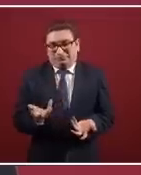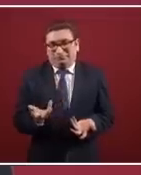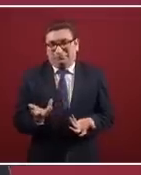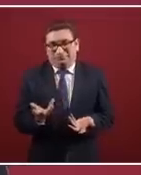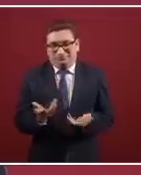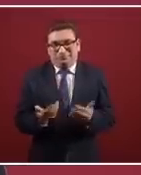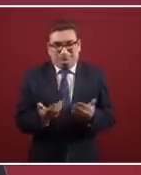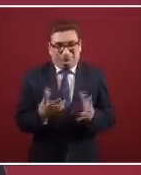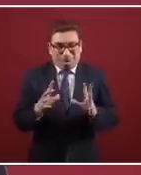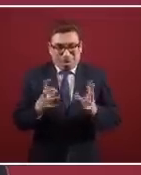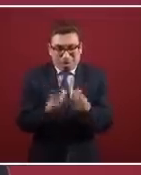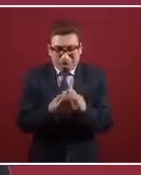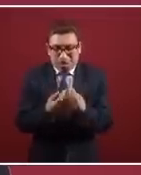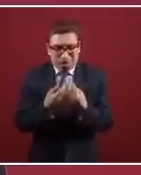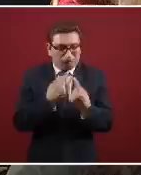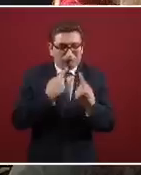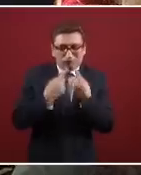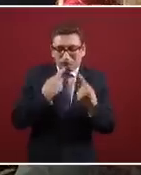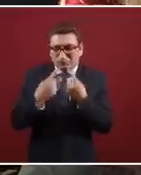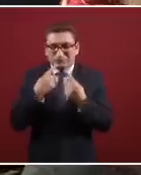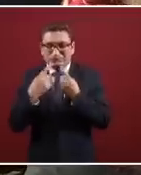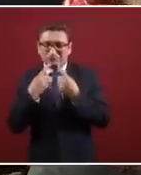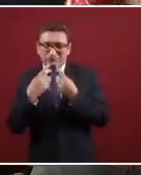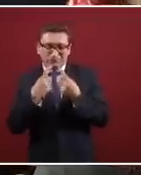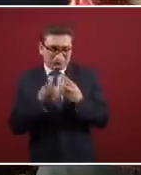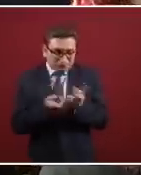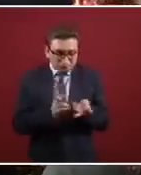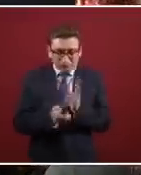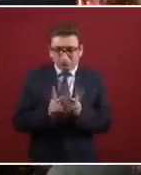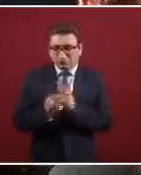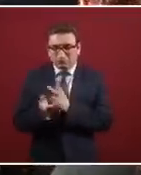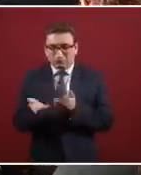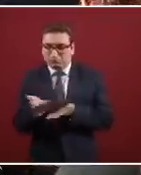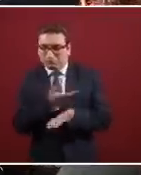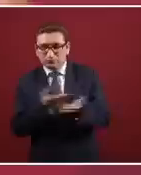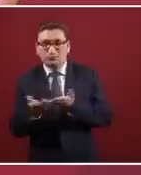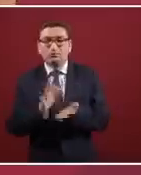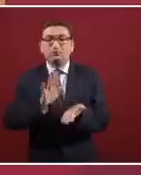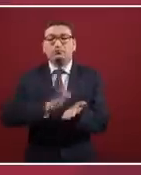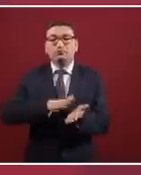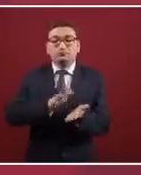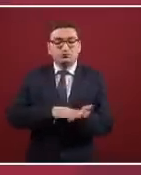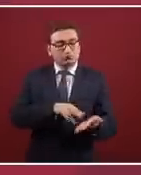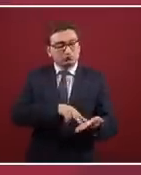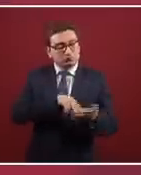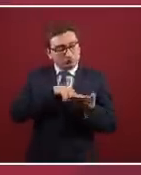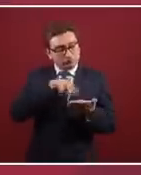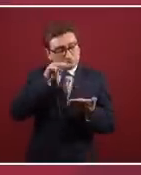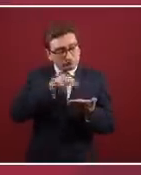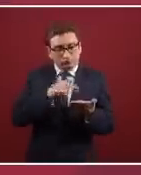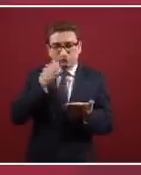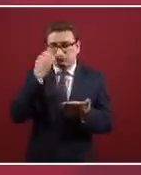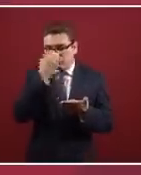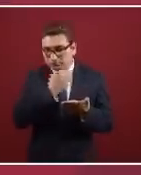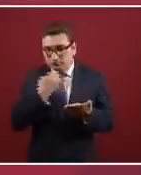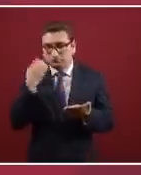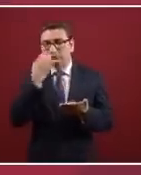la mesa, el diálogo, el ver papeles, el